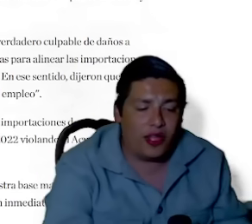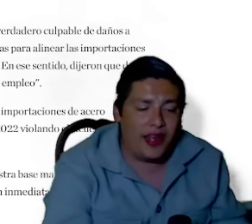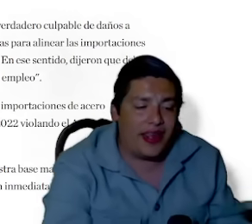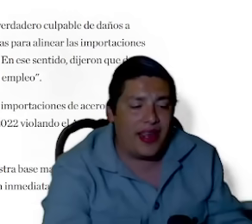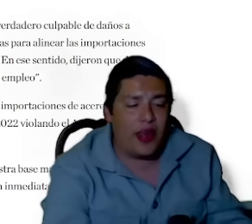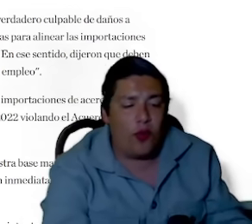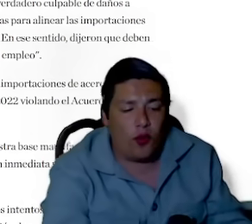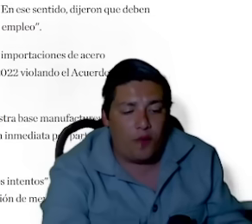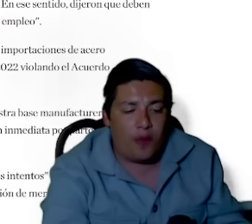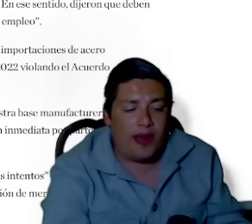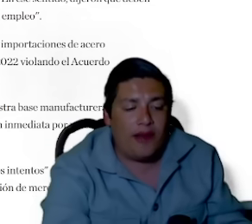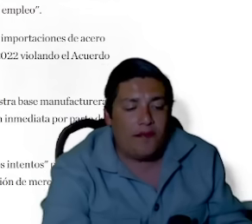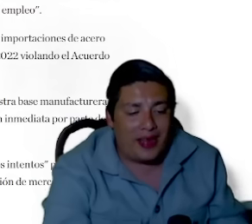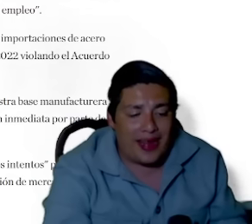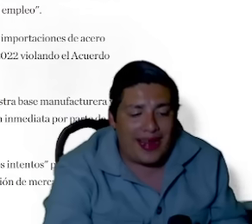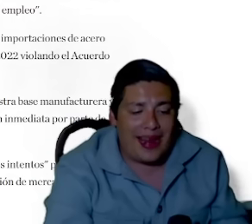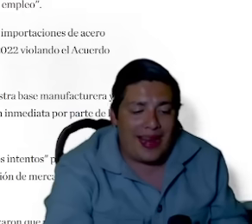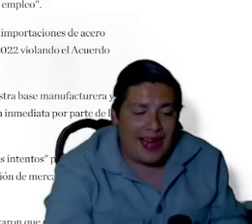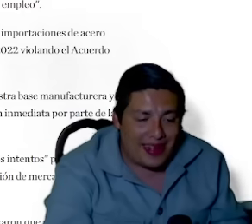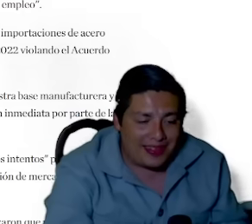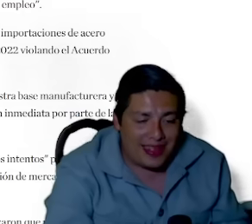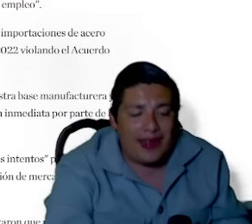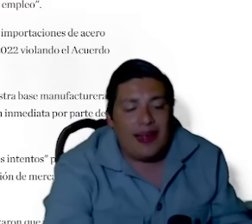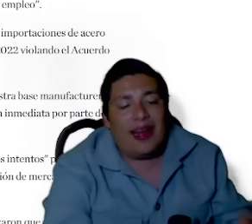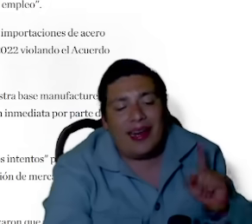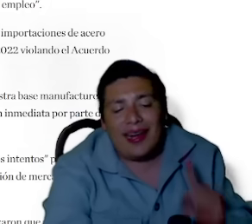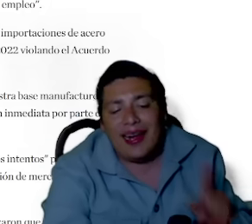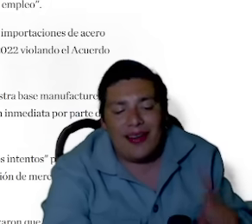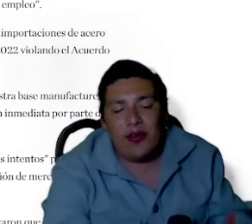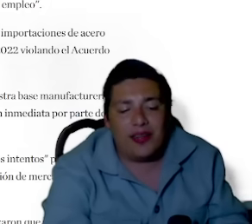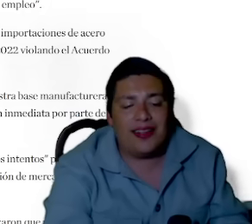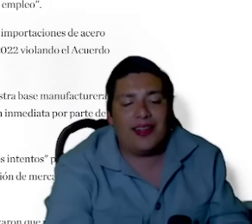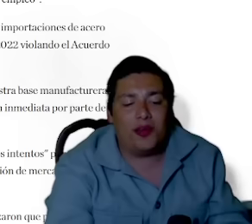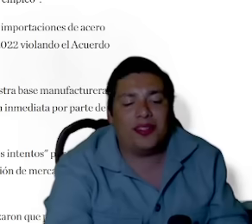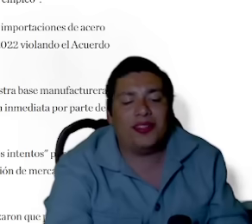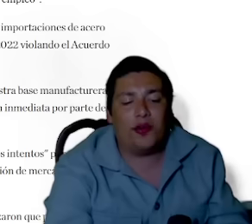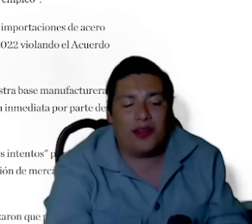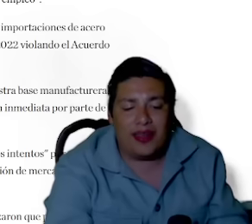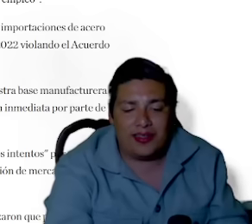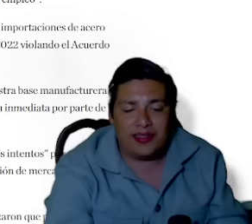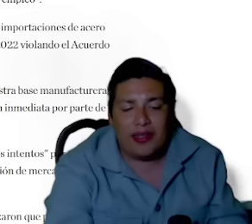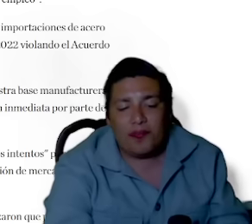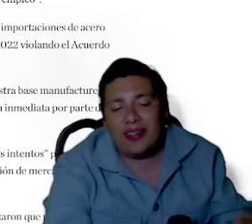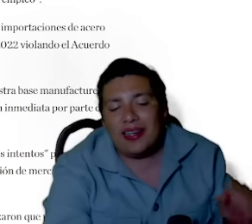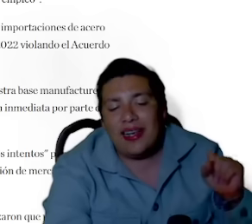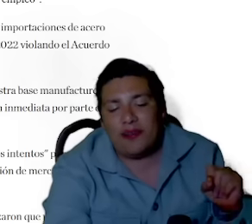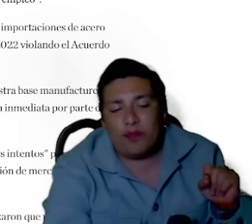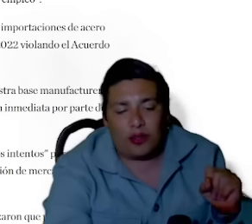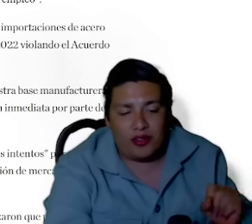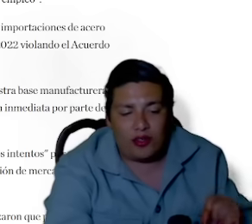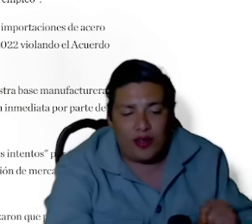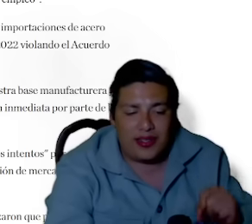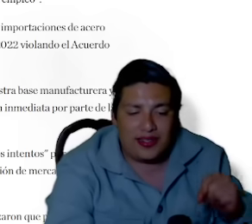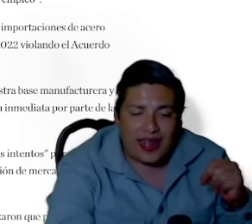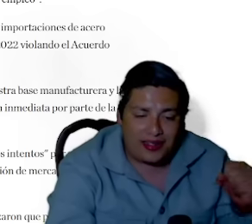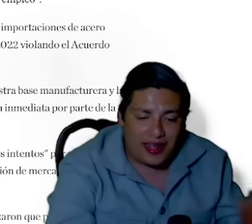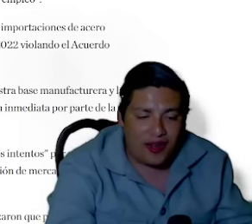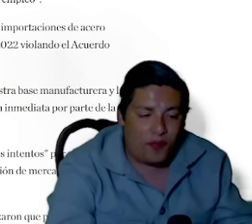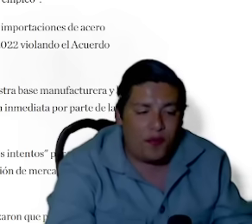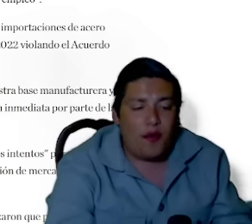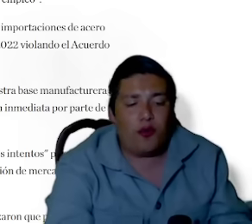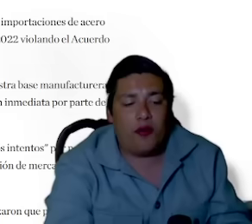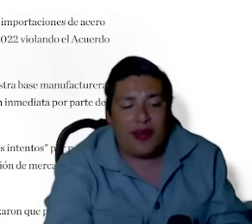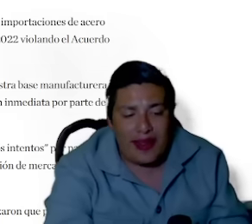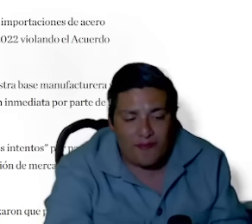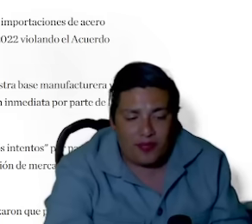asiáticos y de Europa de El este la cca de los legisladores estadounidenses es que las importaciones de